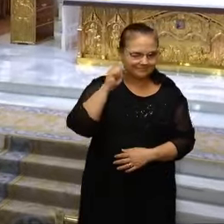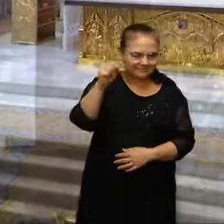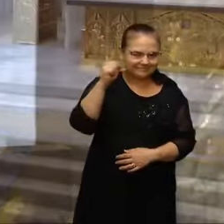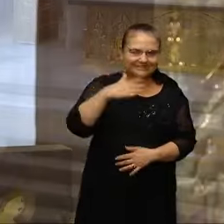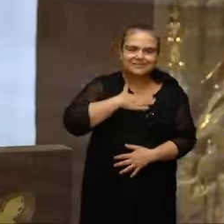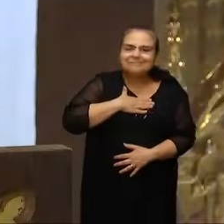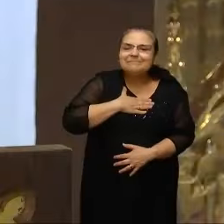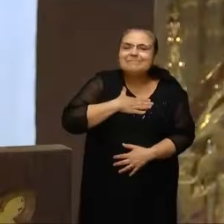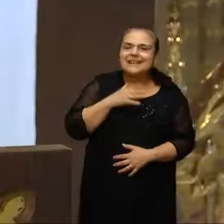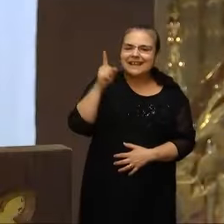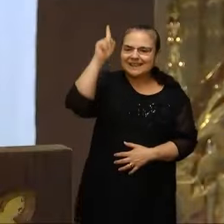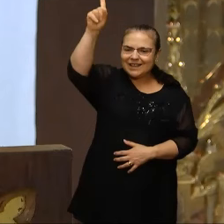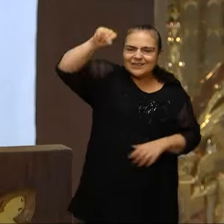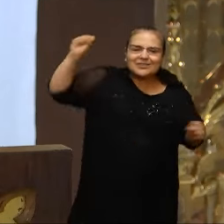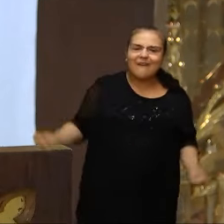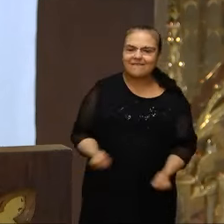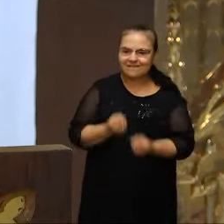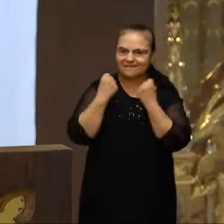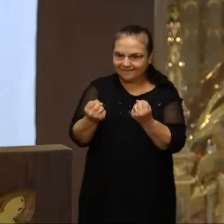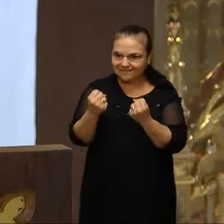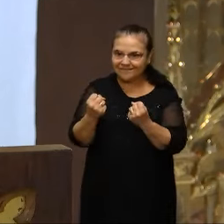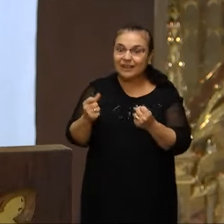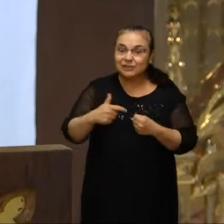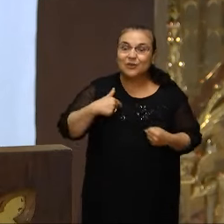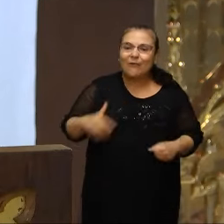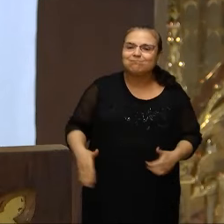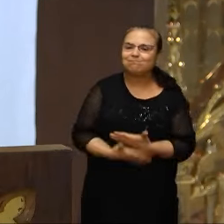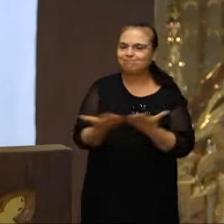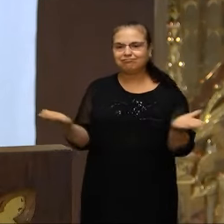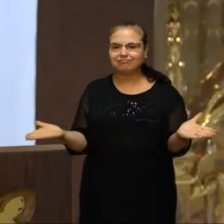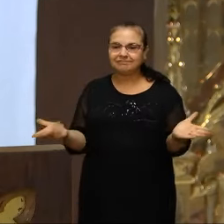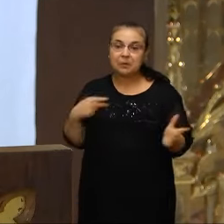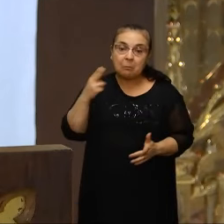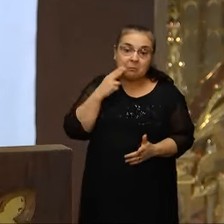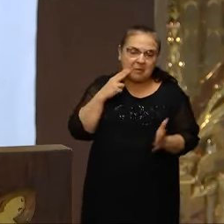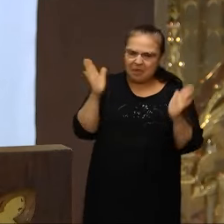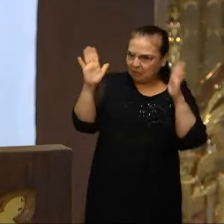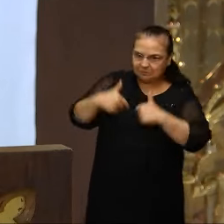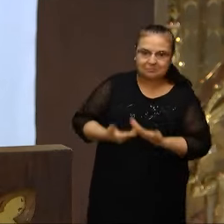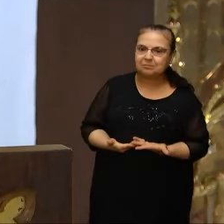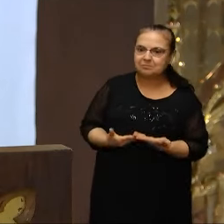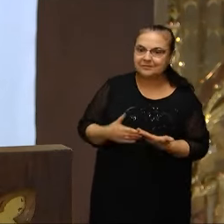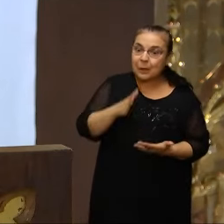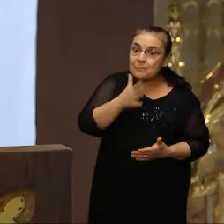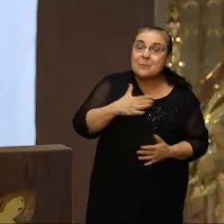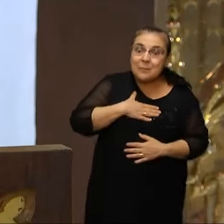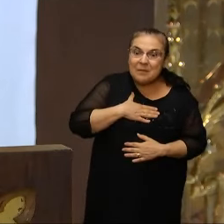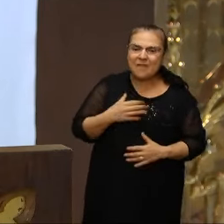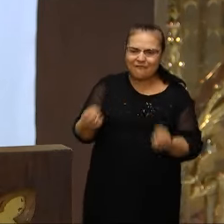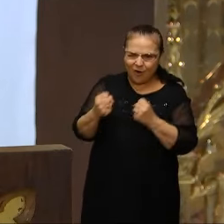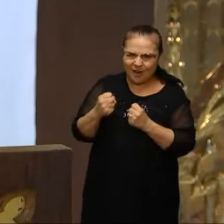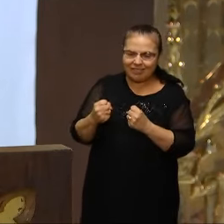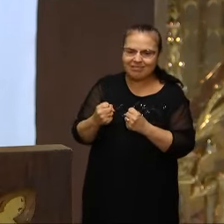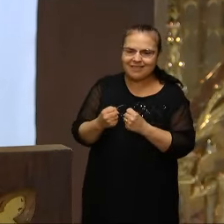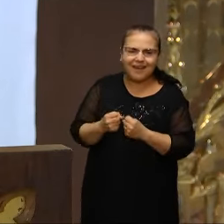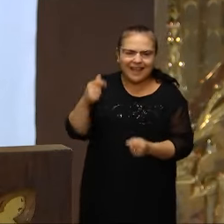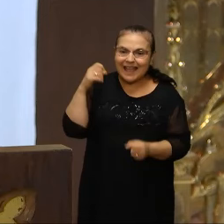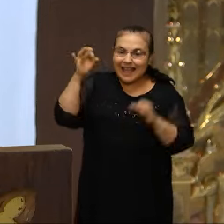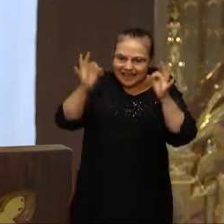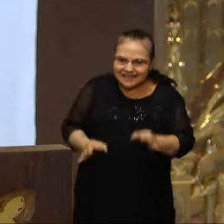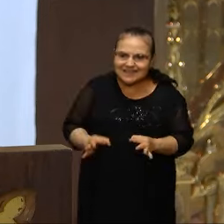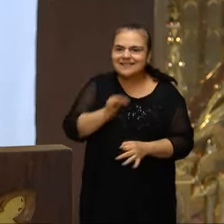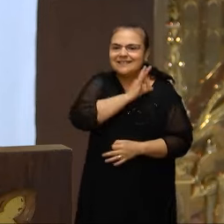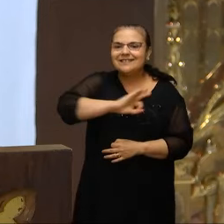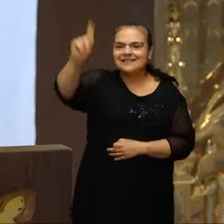mi Dios y Salvador. Confiaré y no temeré, porque mi fuerza y mi poder es el